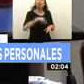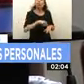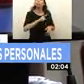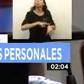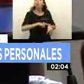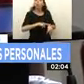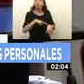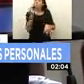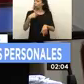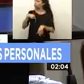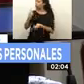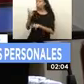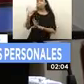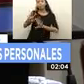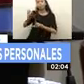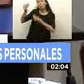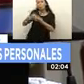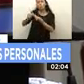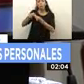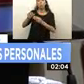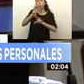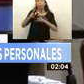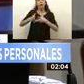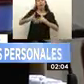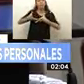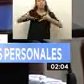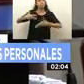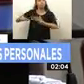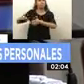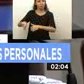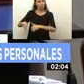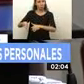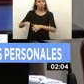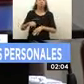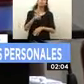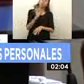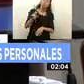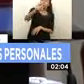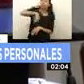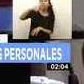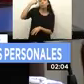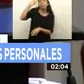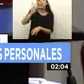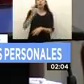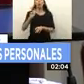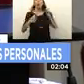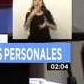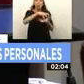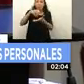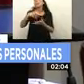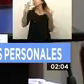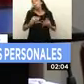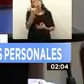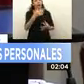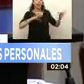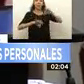eran expansivos Yo sé que algunos estarán preguntando Sí pero bueno los dueños de la empresa y muchísimos empresarios que seguramente también tuvieron rentabilidades